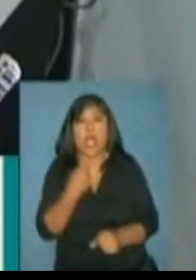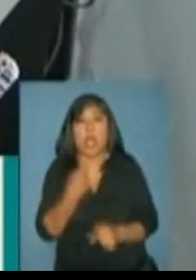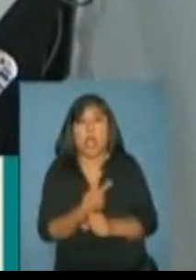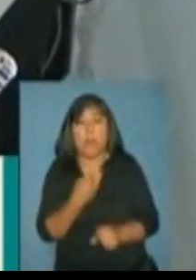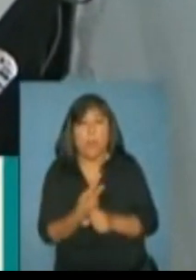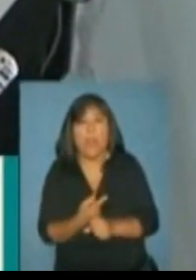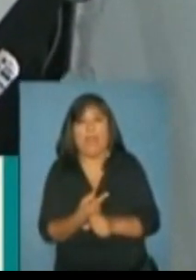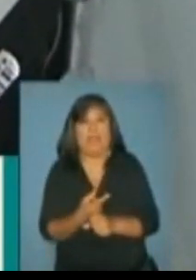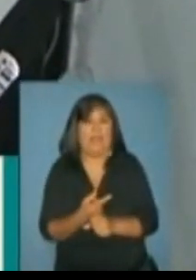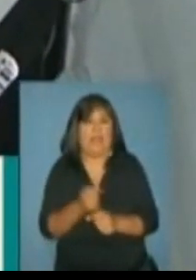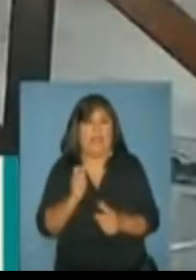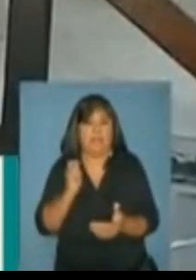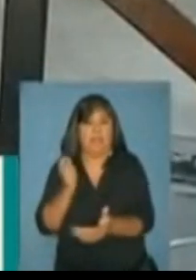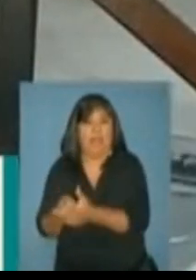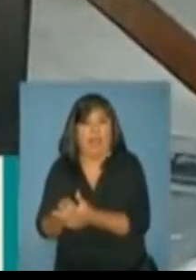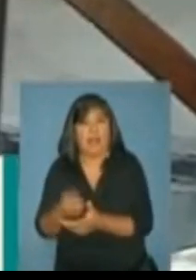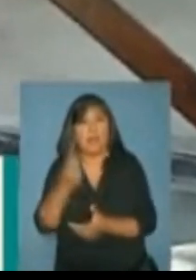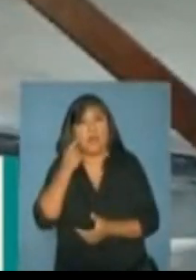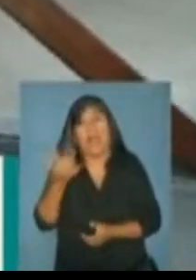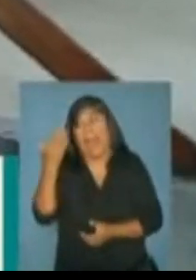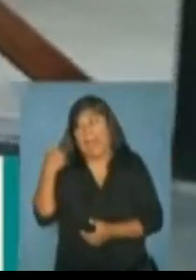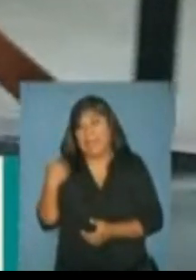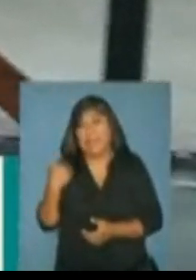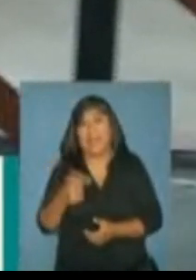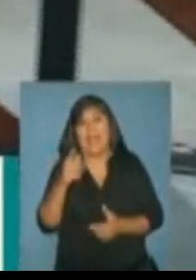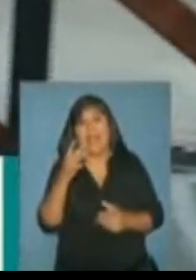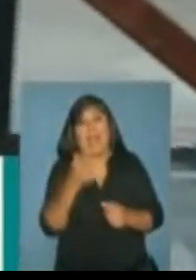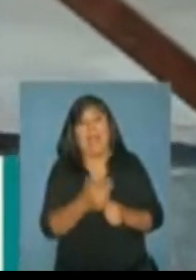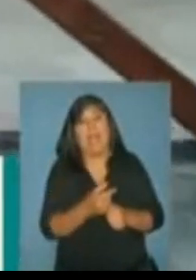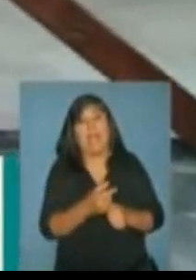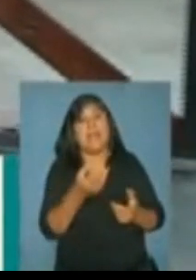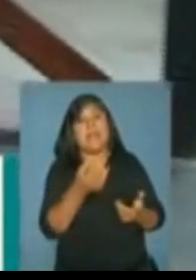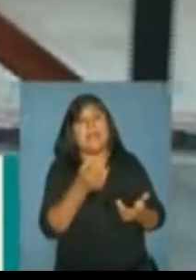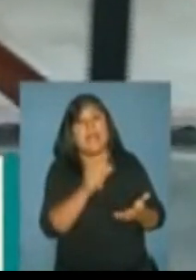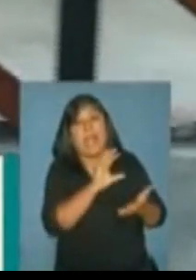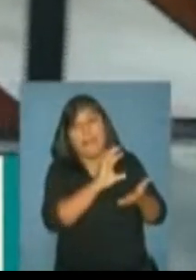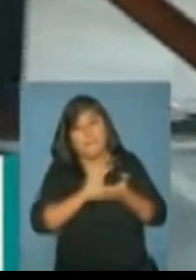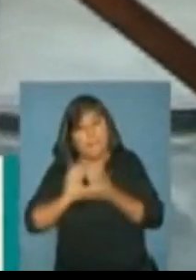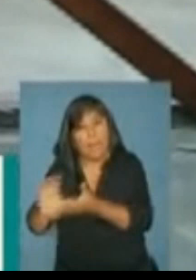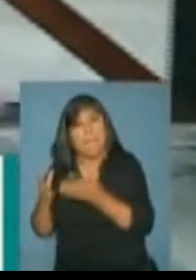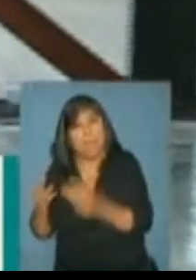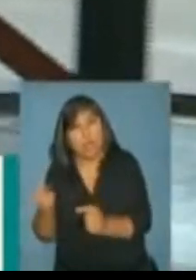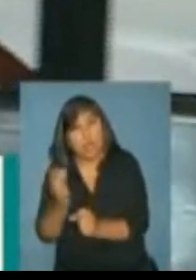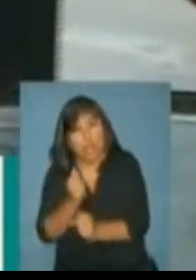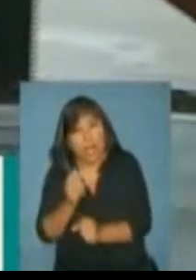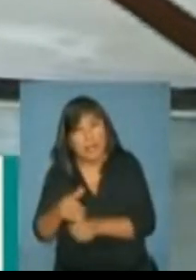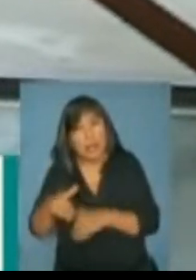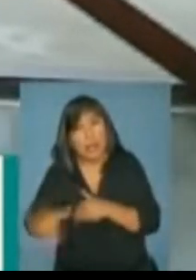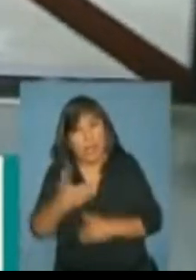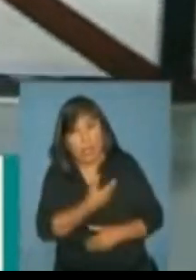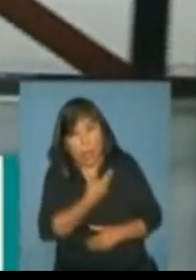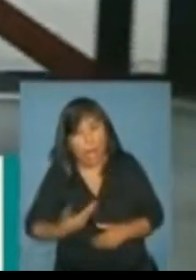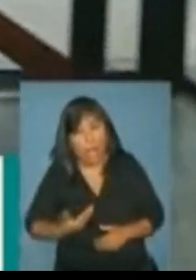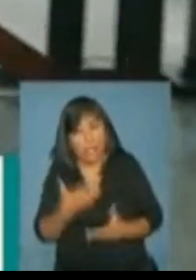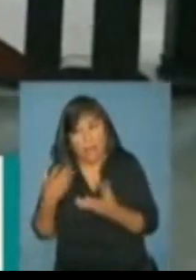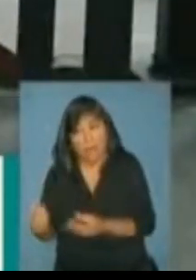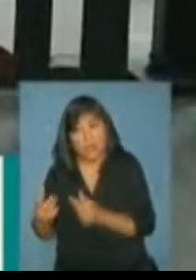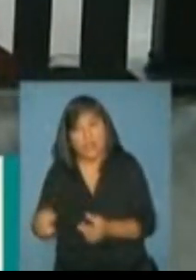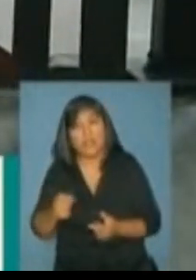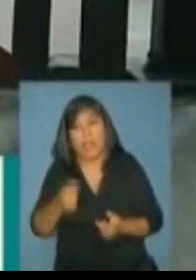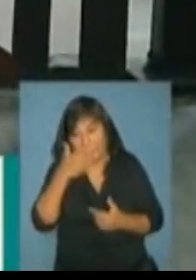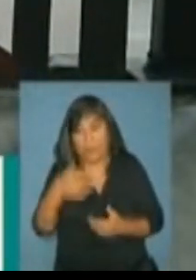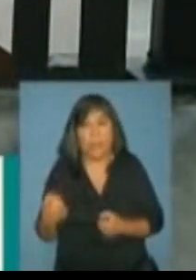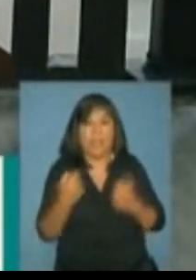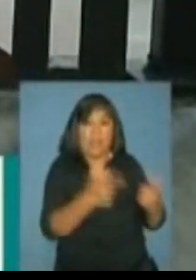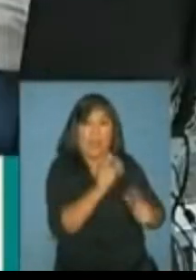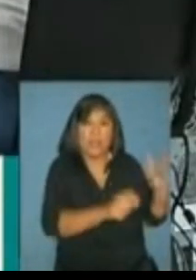cuando había subsidio y parte del subsidio se destinaba a esto, más aporte que hacía el municipio. Poca gente sabe que el municipio,